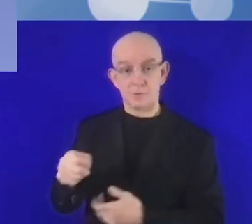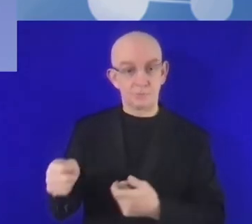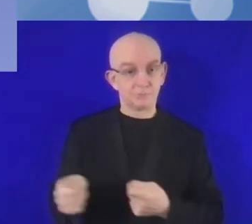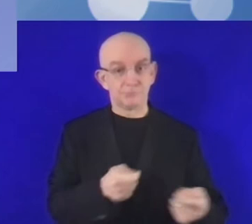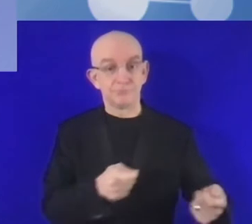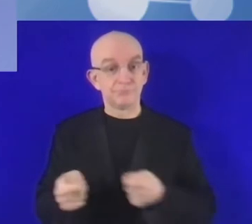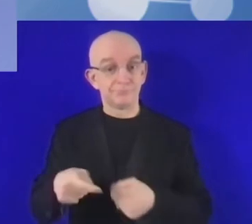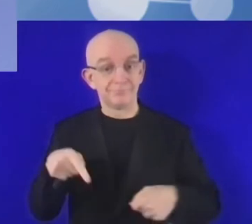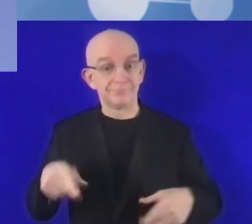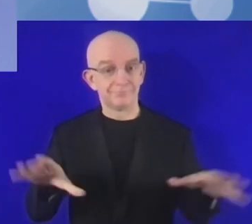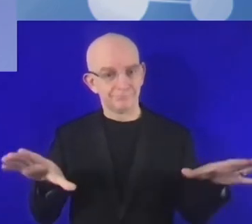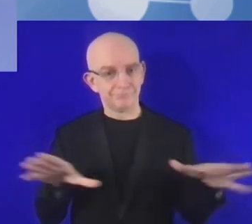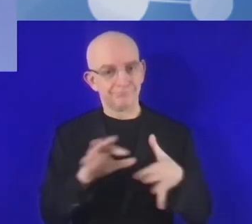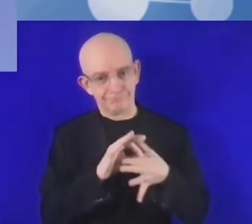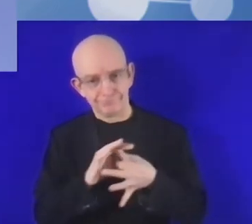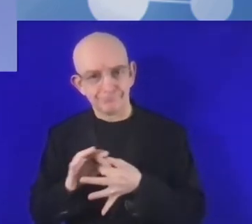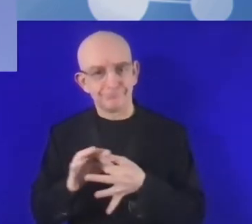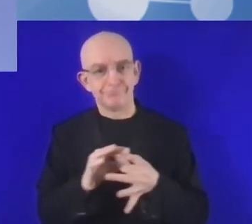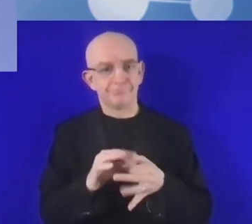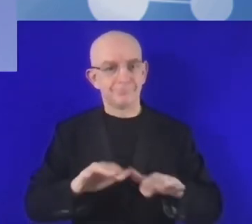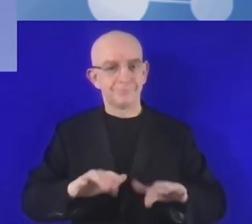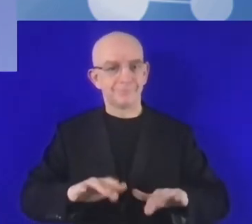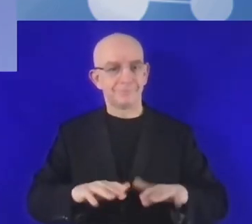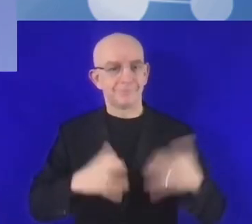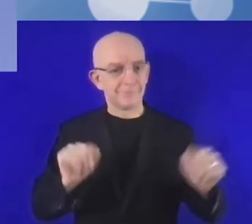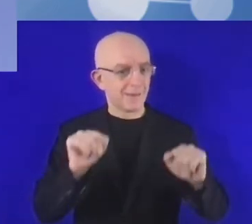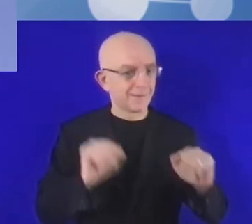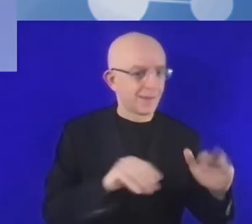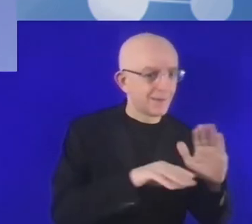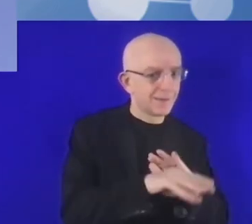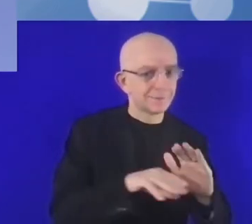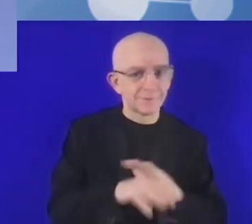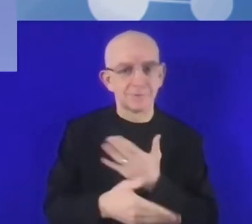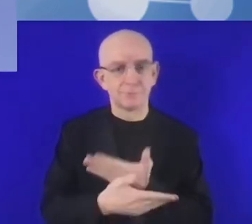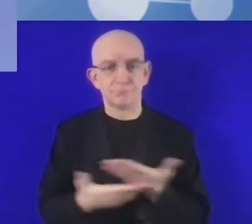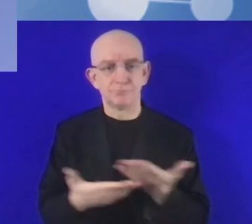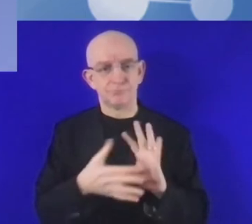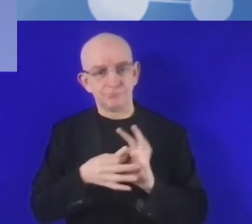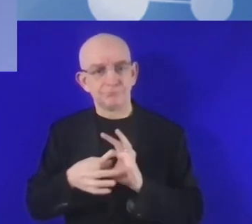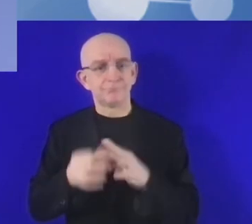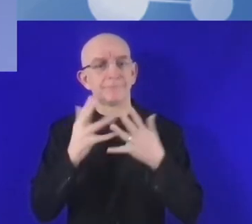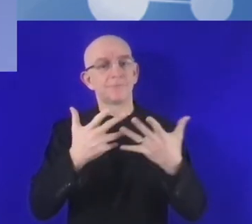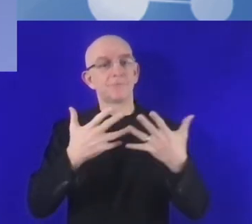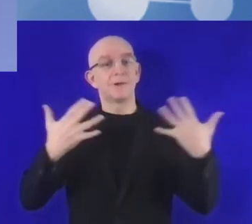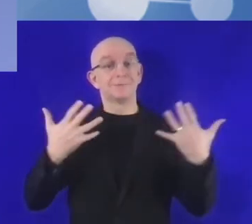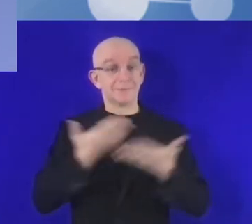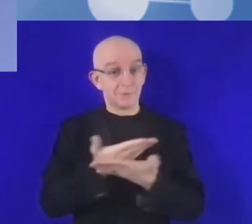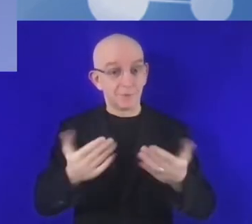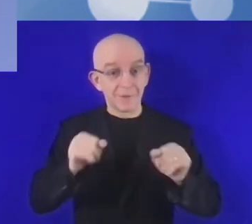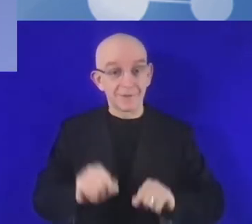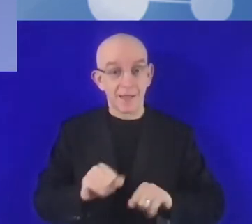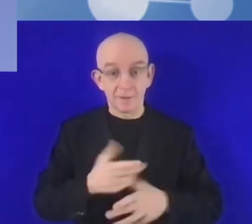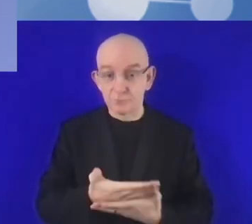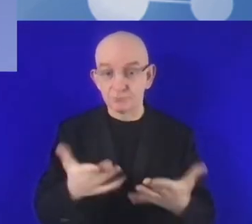el lema de Internet United, es decir, una Internet unida y